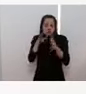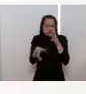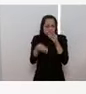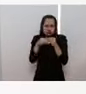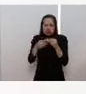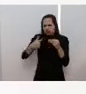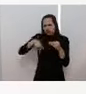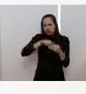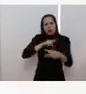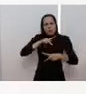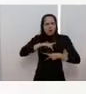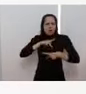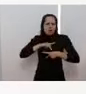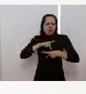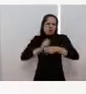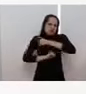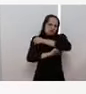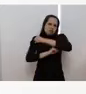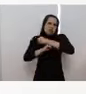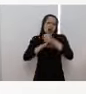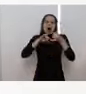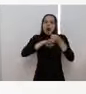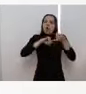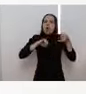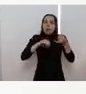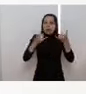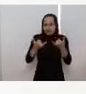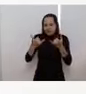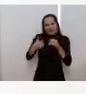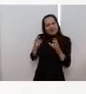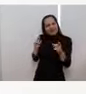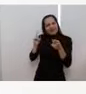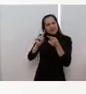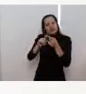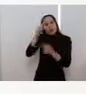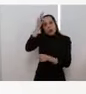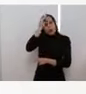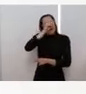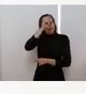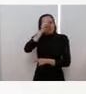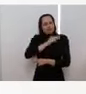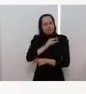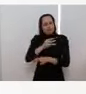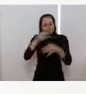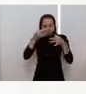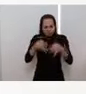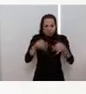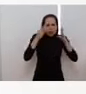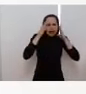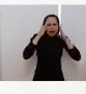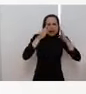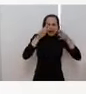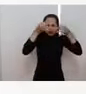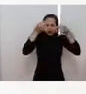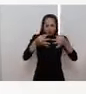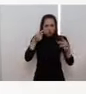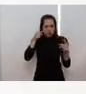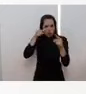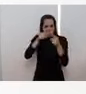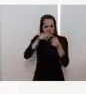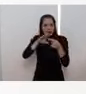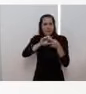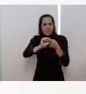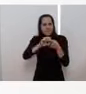entonces eso ha permitido que en estos últimos años el hospital militar pueda brindar la atención y cumplir con ese objeto misional